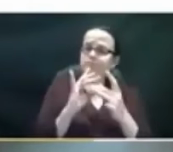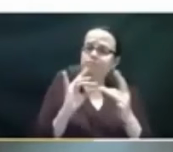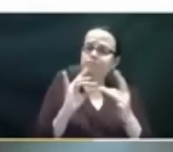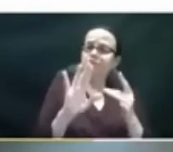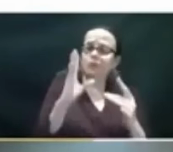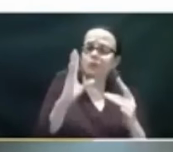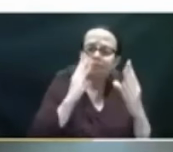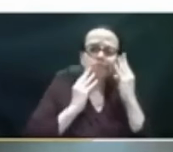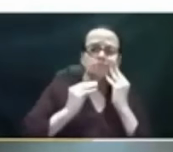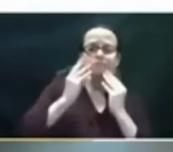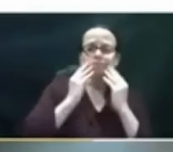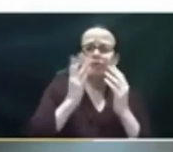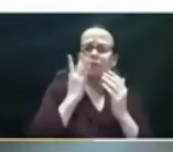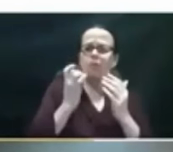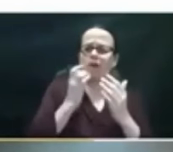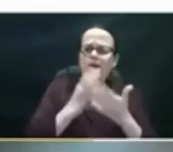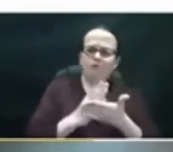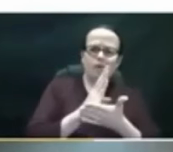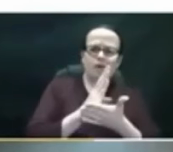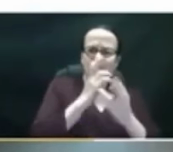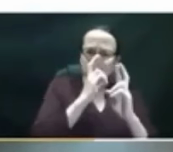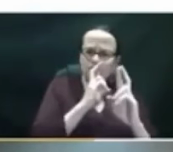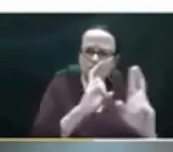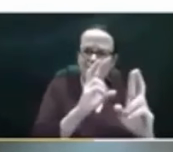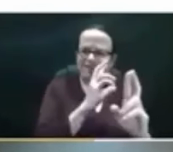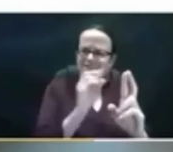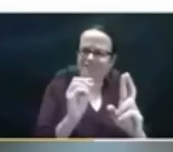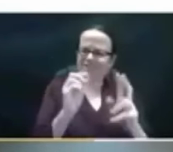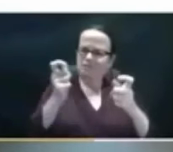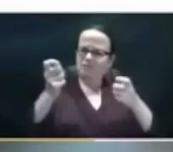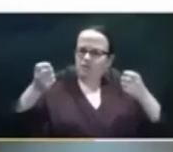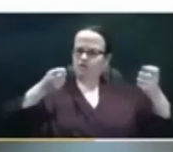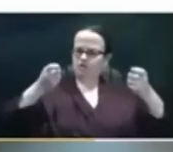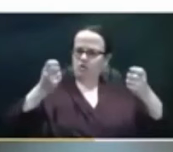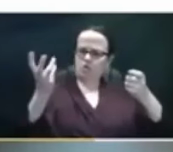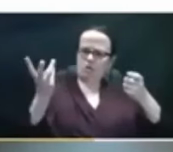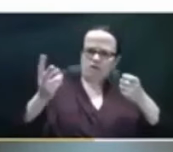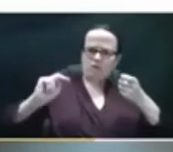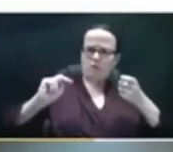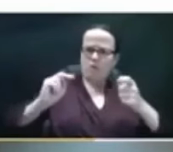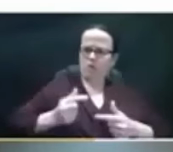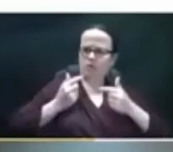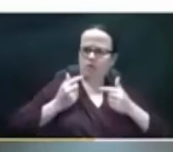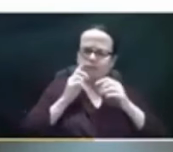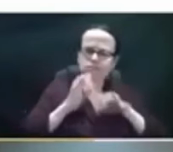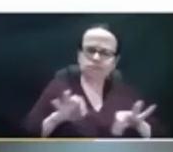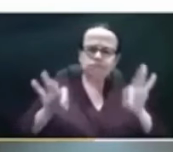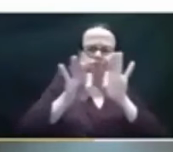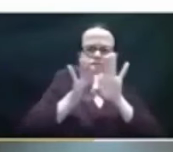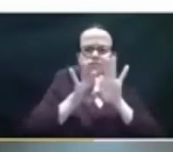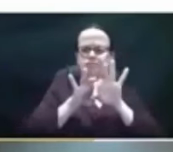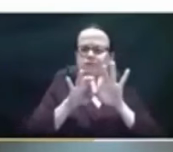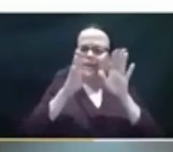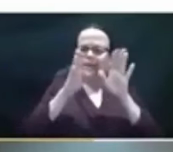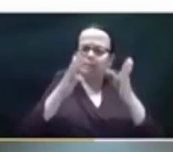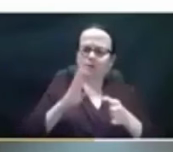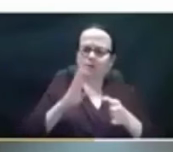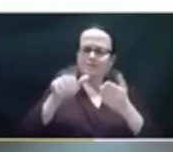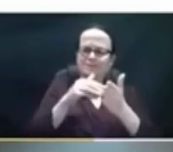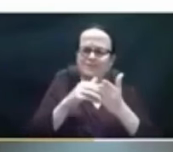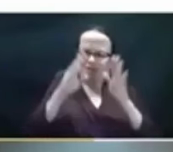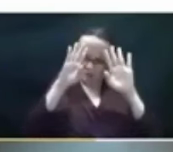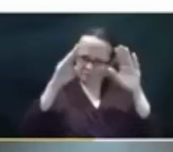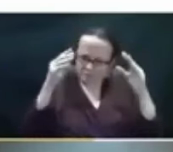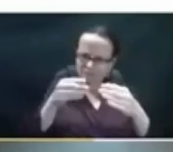Liz, por favor, ¿podrías compartir tu experiencia con respecto a cómo el derecho, el respeto y tener control sobre tu propia vida